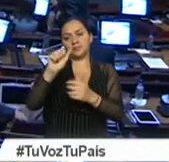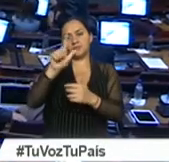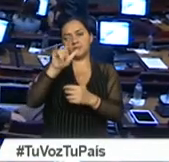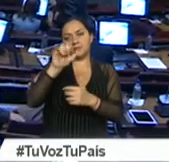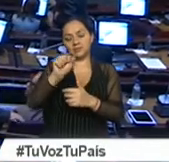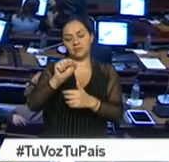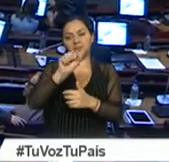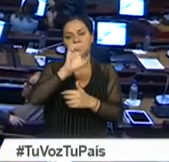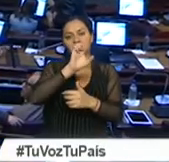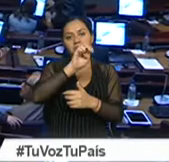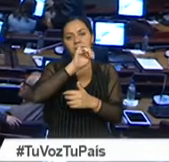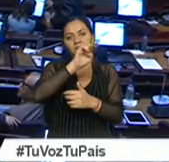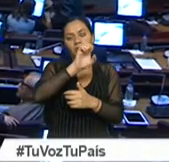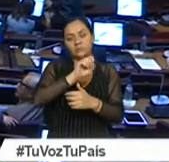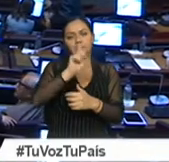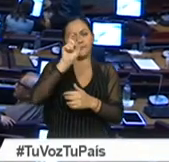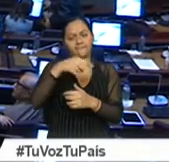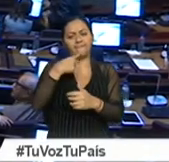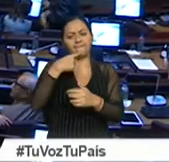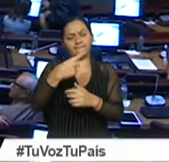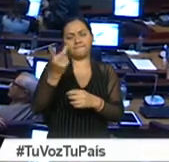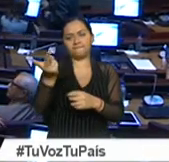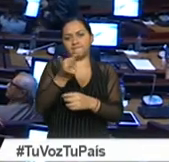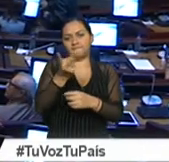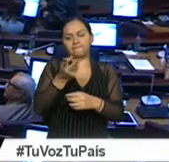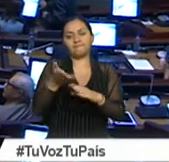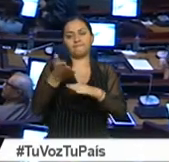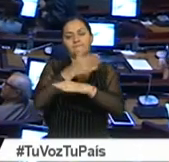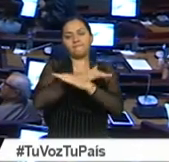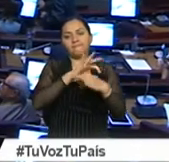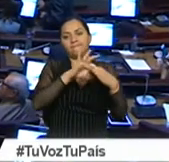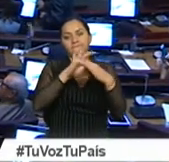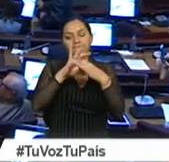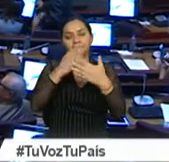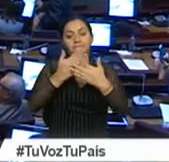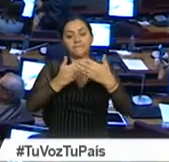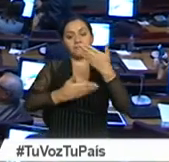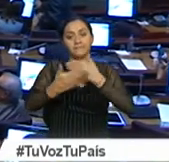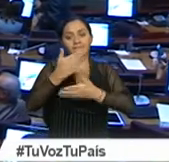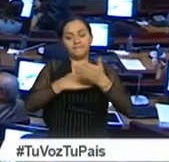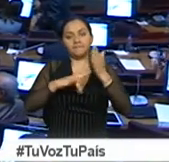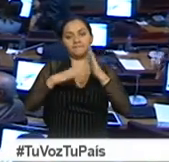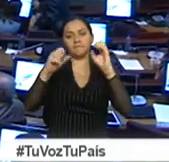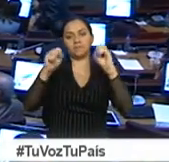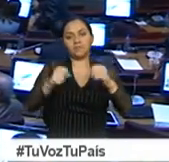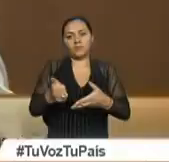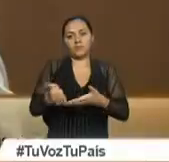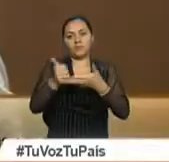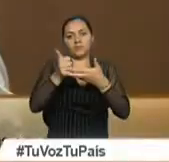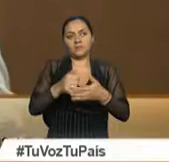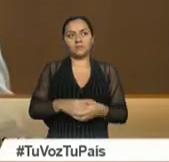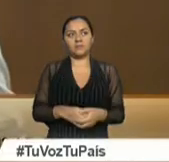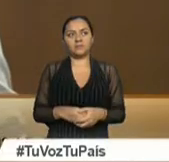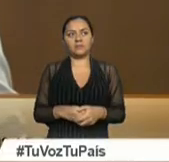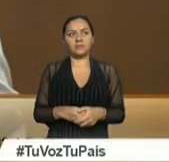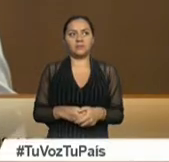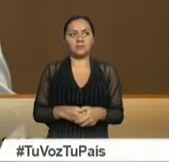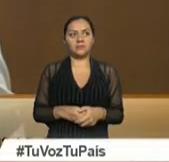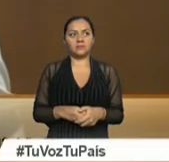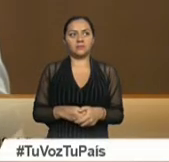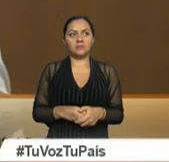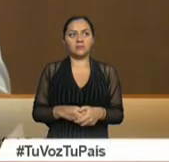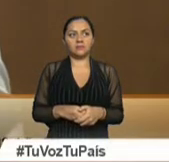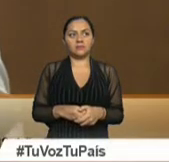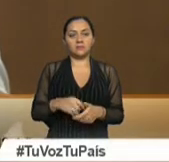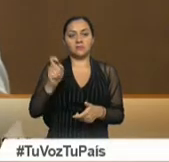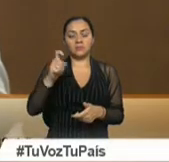Espinosa resaltaron las relaciones comerciales entre las dos naciones y el intercambio de tecnología del que puede beneficiarse Ecuador. Vendemos